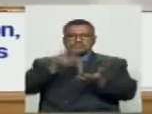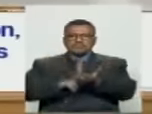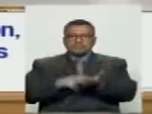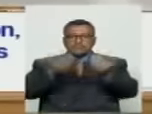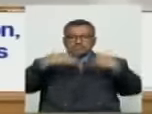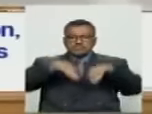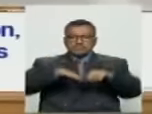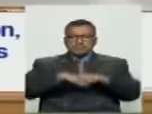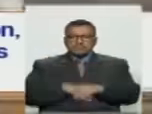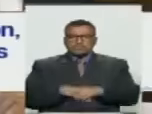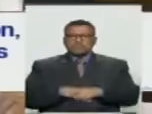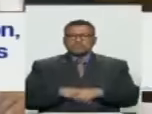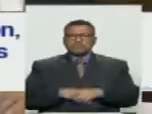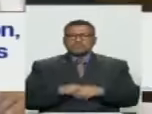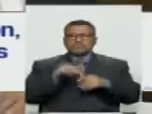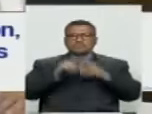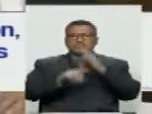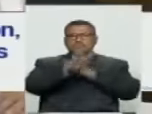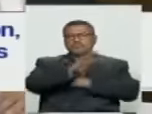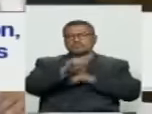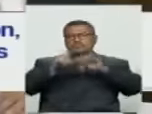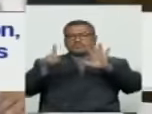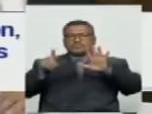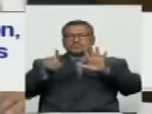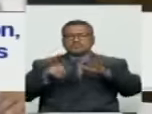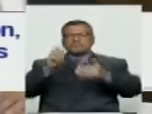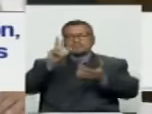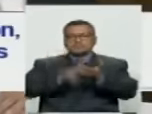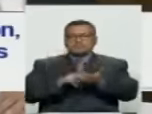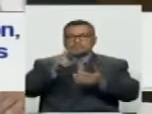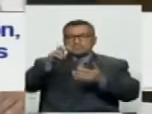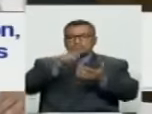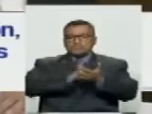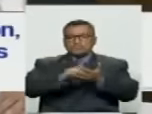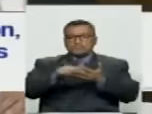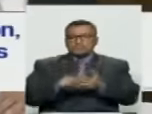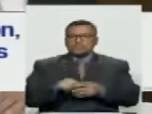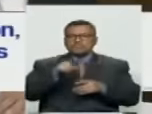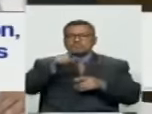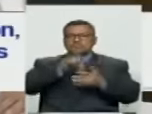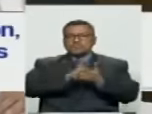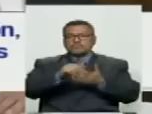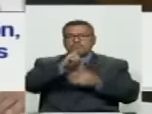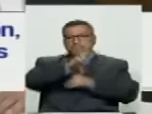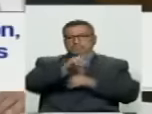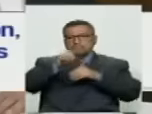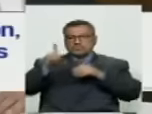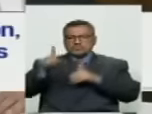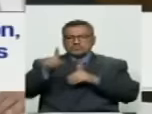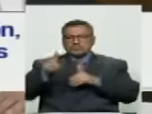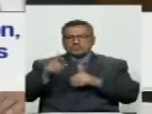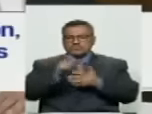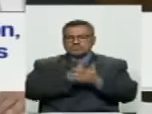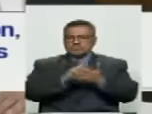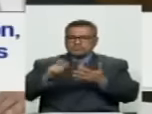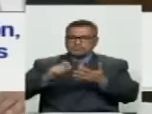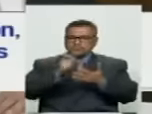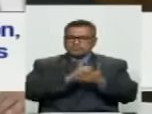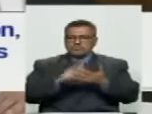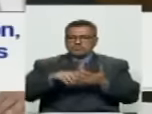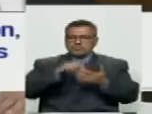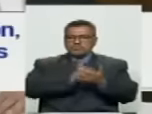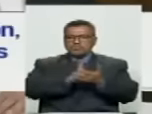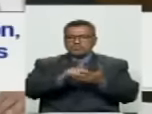Aprobado. Siguiente. Cuadragésimo sexto. Se sugiere aprobar un nuevo artículo, el cual será el artículo 21, quedando redactado en los